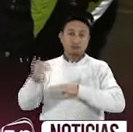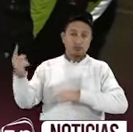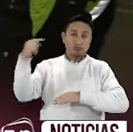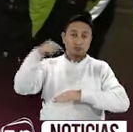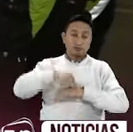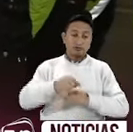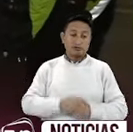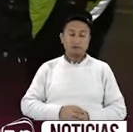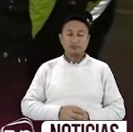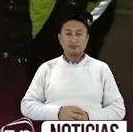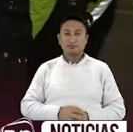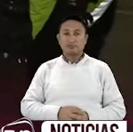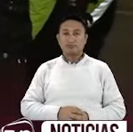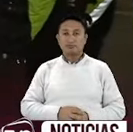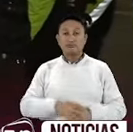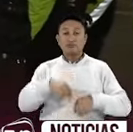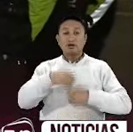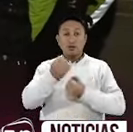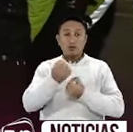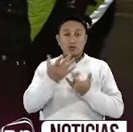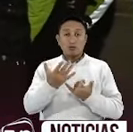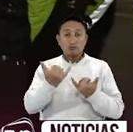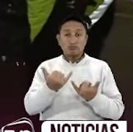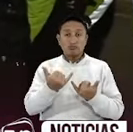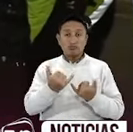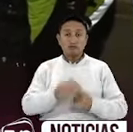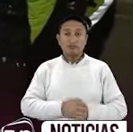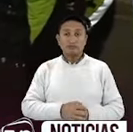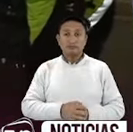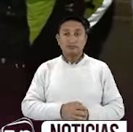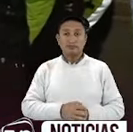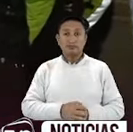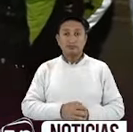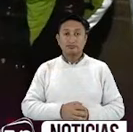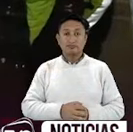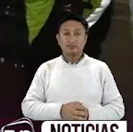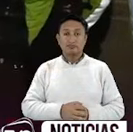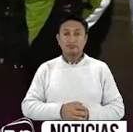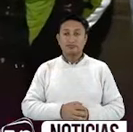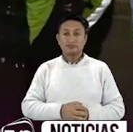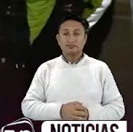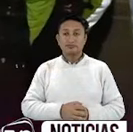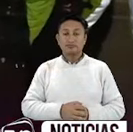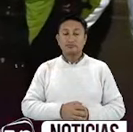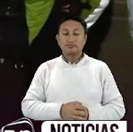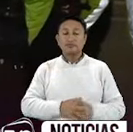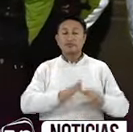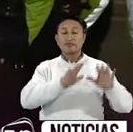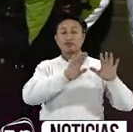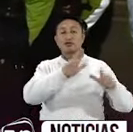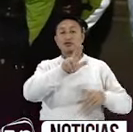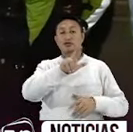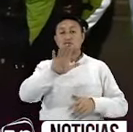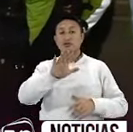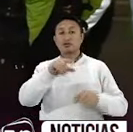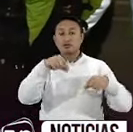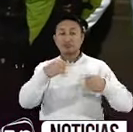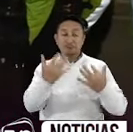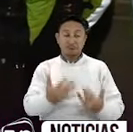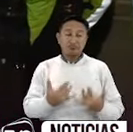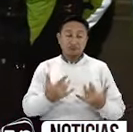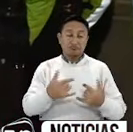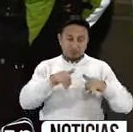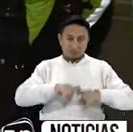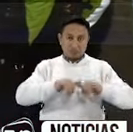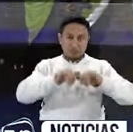de 35 años. Esta es la información que nosotros tenemos hasta esta hora, cuando son las 10 de la noche con 34 minutos. Estaremos pendientes.